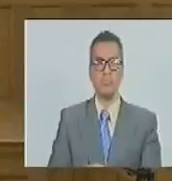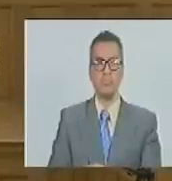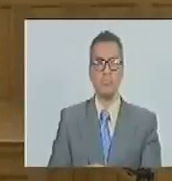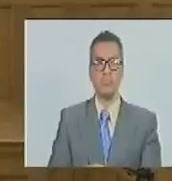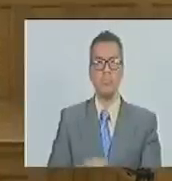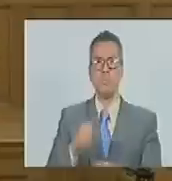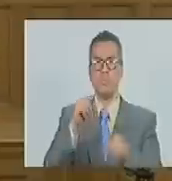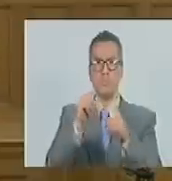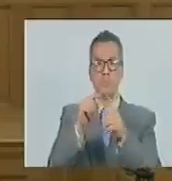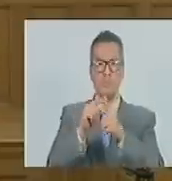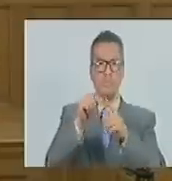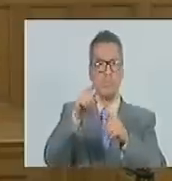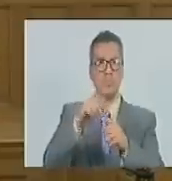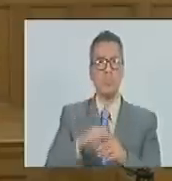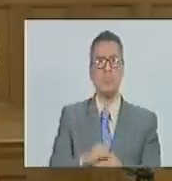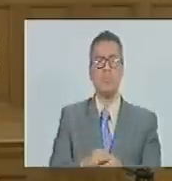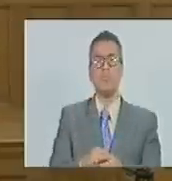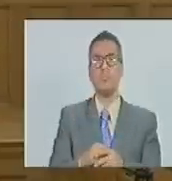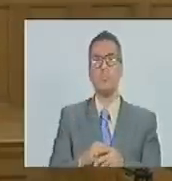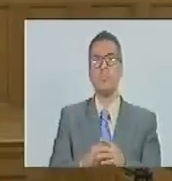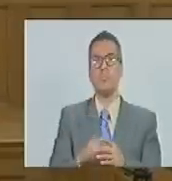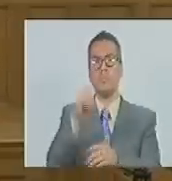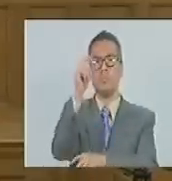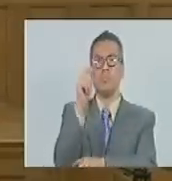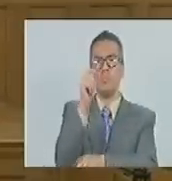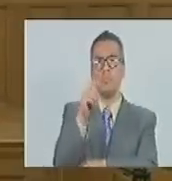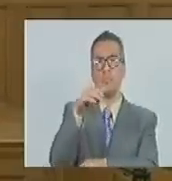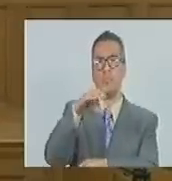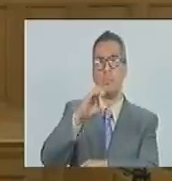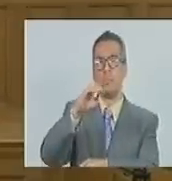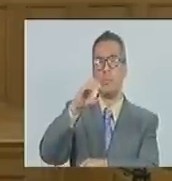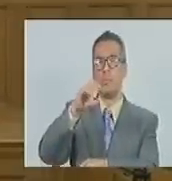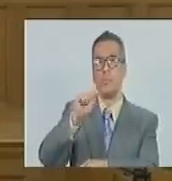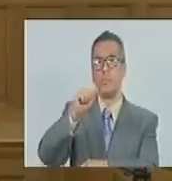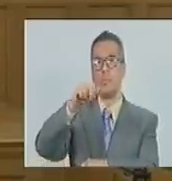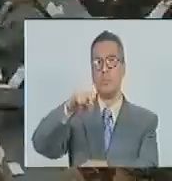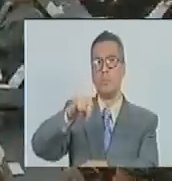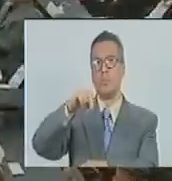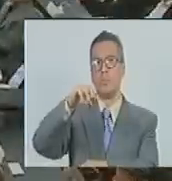Voy a dejar en el derecho de palabra al diputado Candelario Briceño.